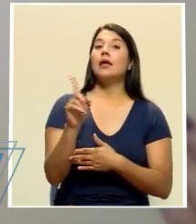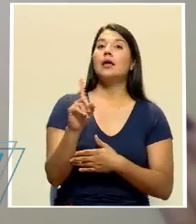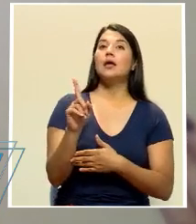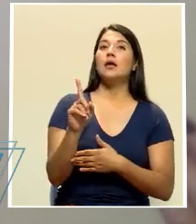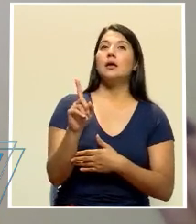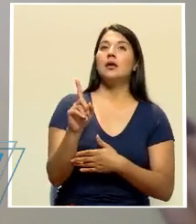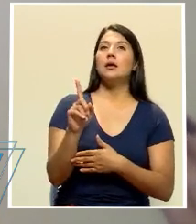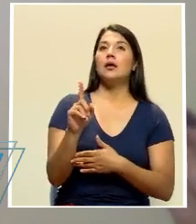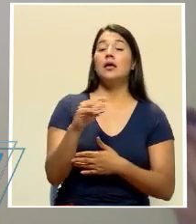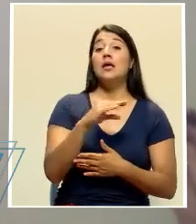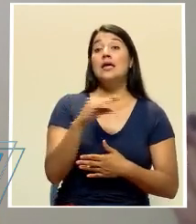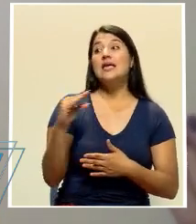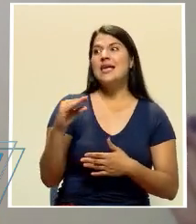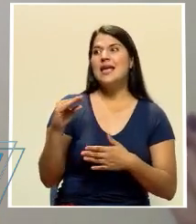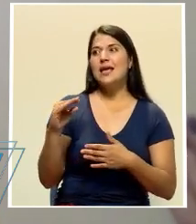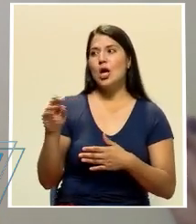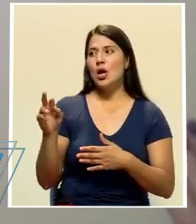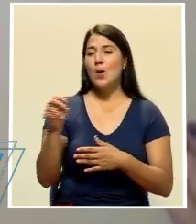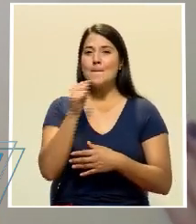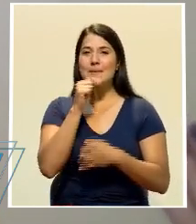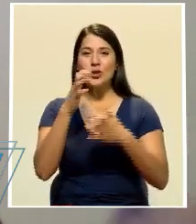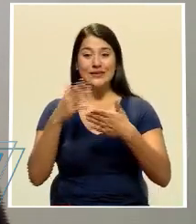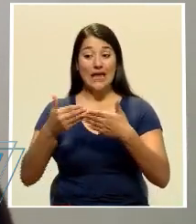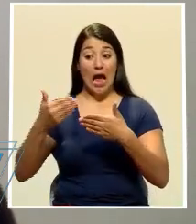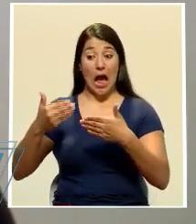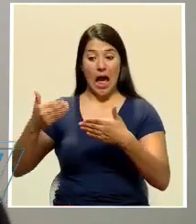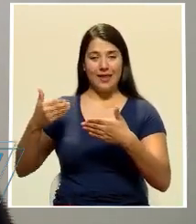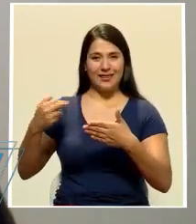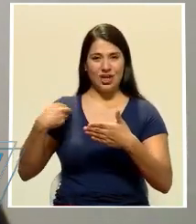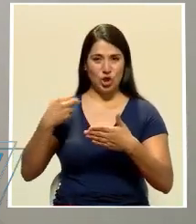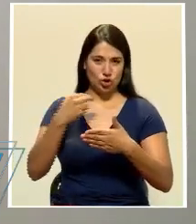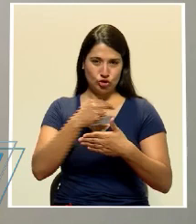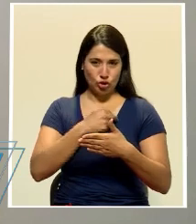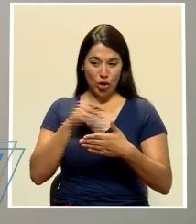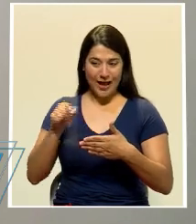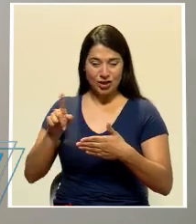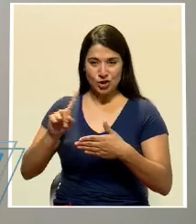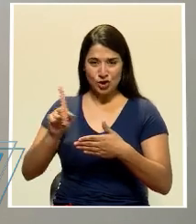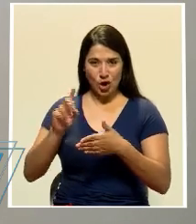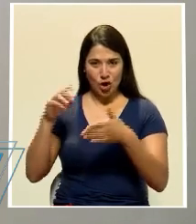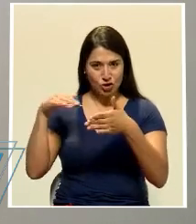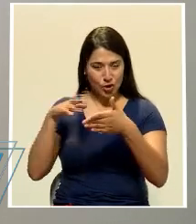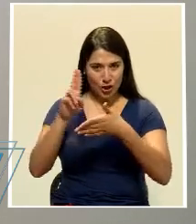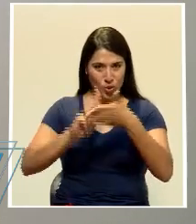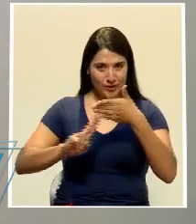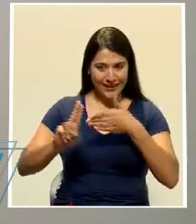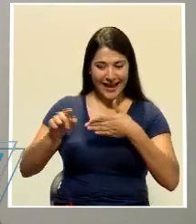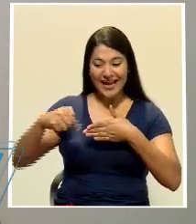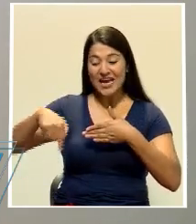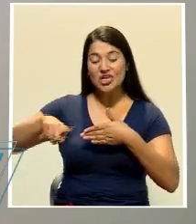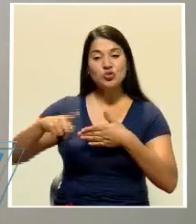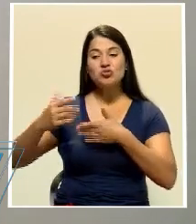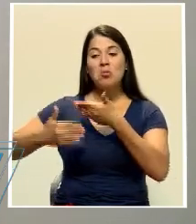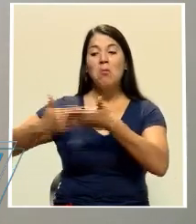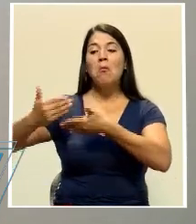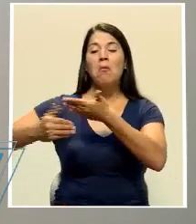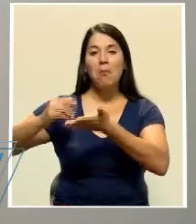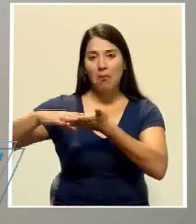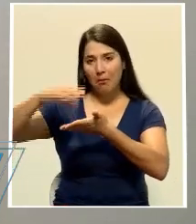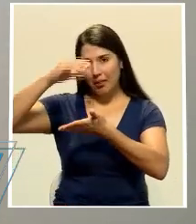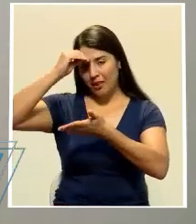que antes que nosotros, en 2, 3 generaciones atrás, eran el producto del empirismo del ejercicio. Aún